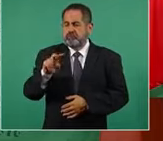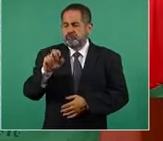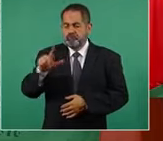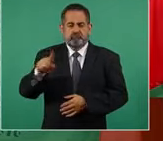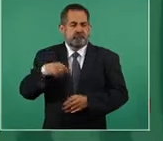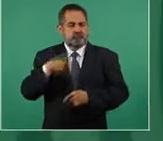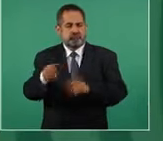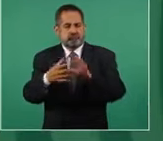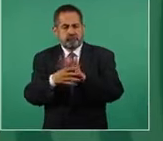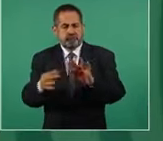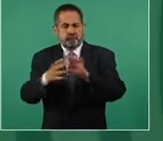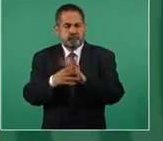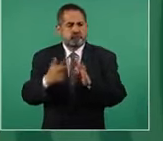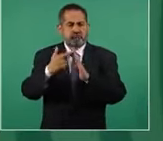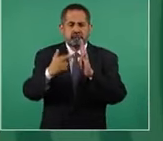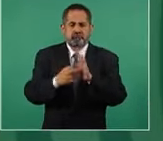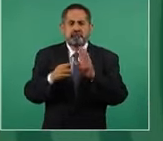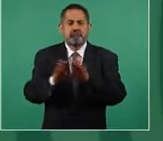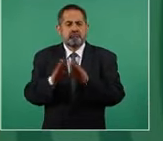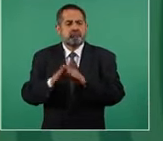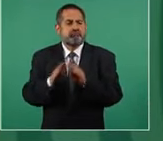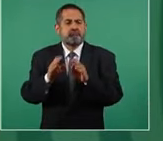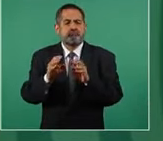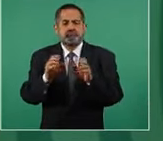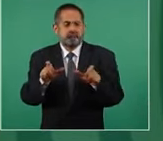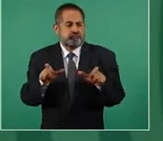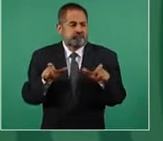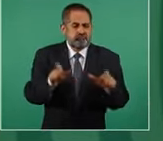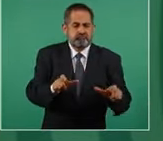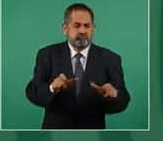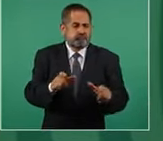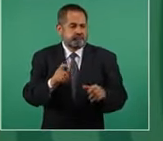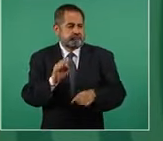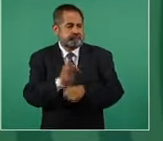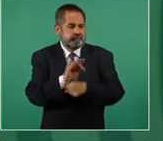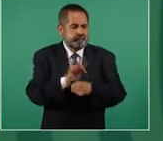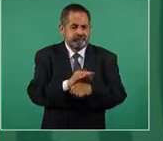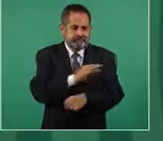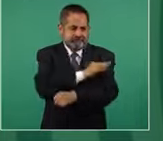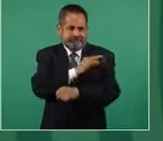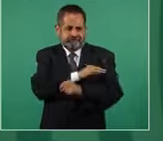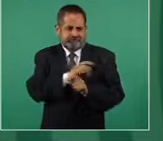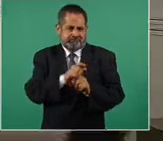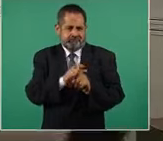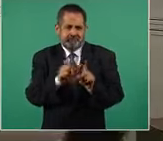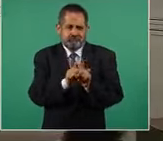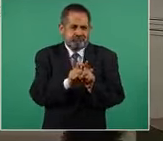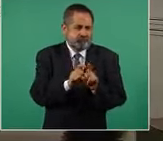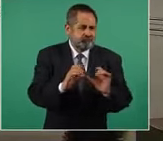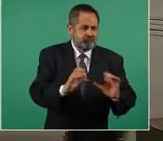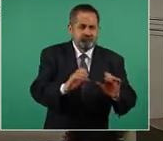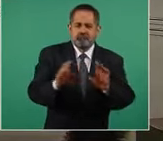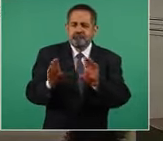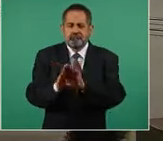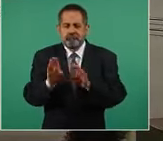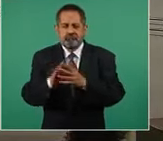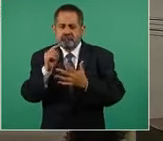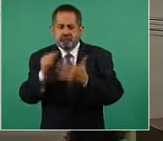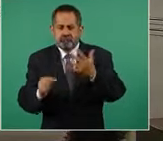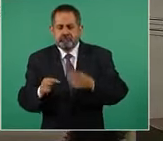de la logística, de la seguridad y de cómo llegan las vacunas al lugar de su aplicación. Hugo, por favor.